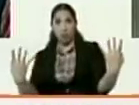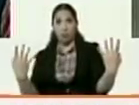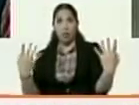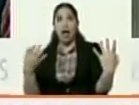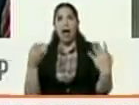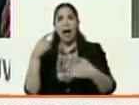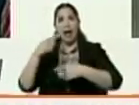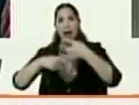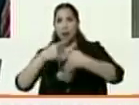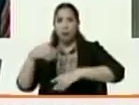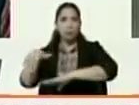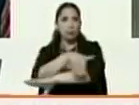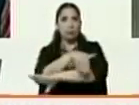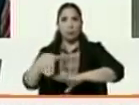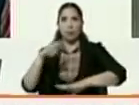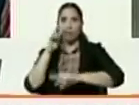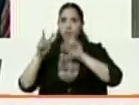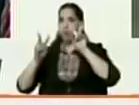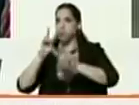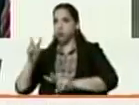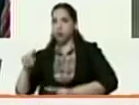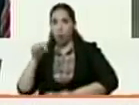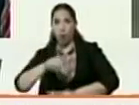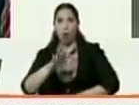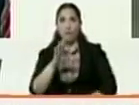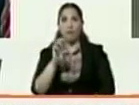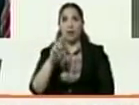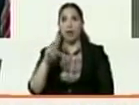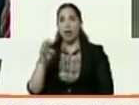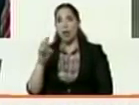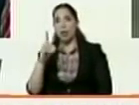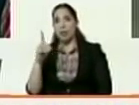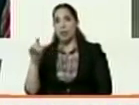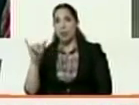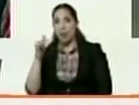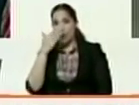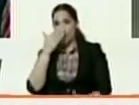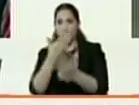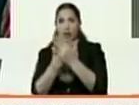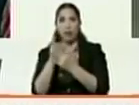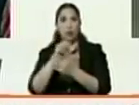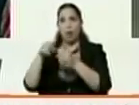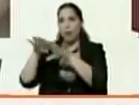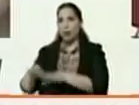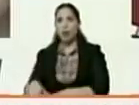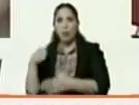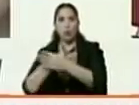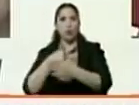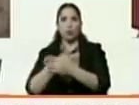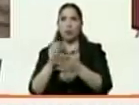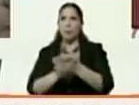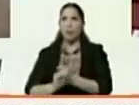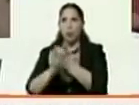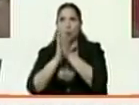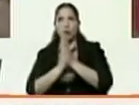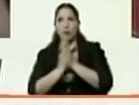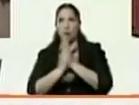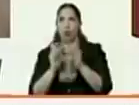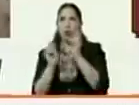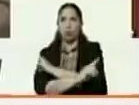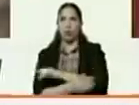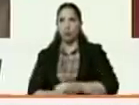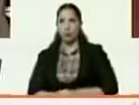días, afortunadamente hoy con Freddy Bernal al frente. Bueno, no abandonemos la lucha, compañeros y compañeras. Al